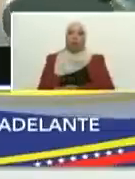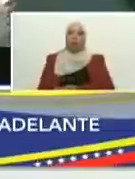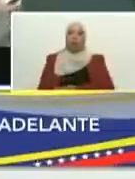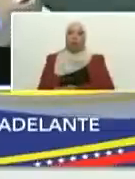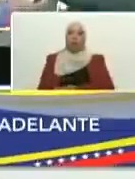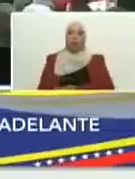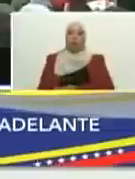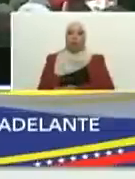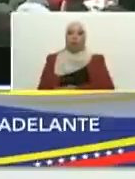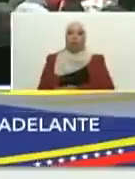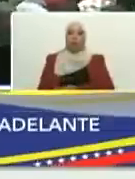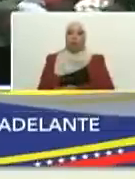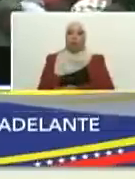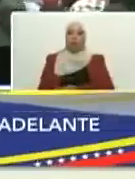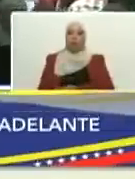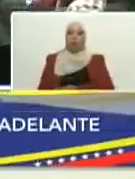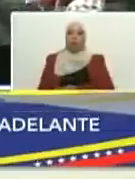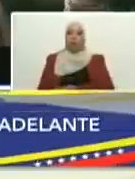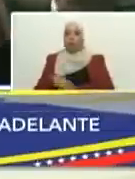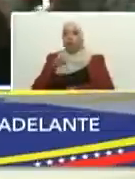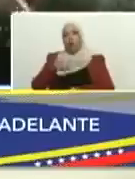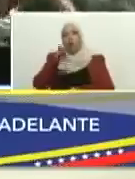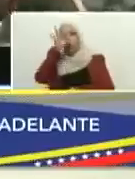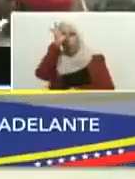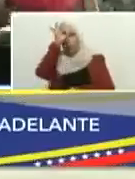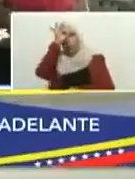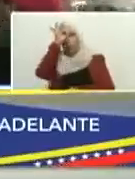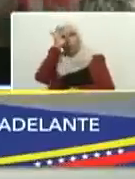No sabíamos los obstáculos.